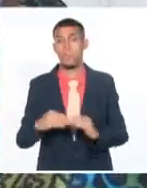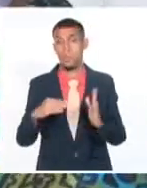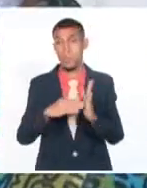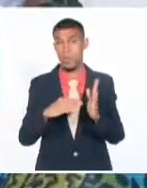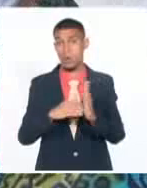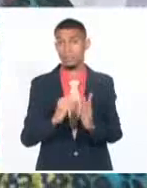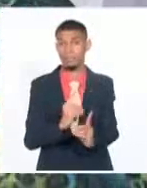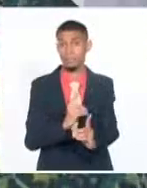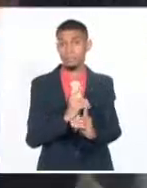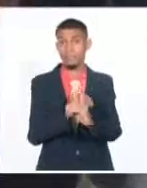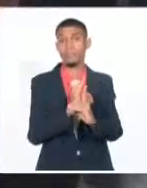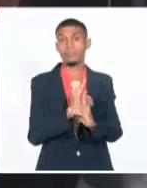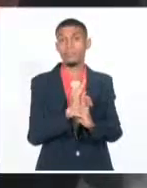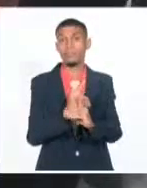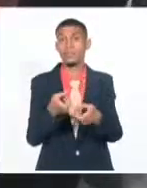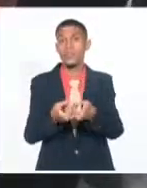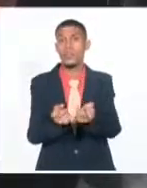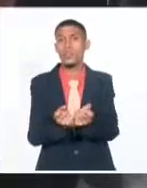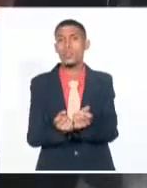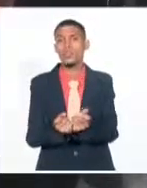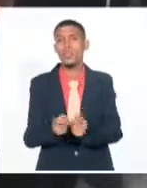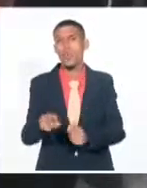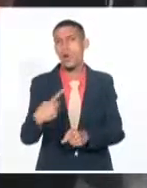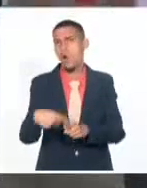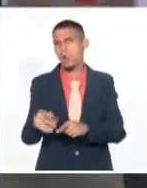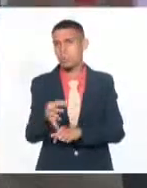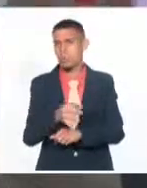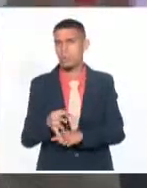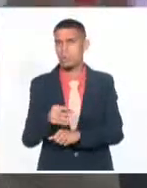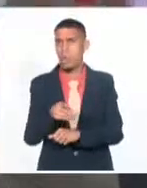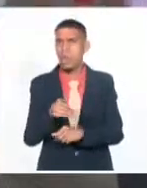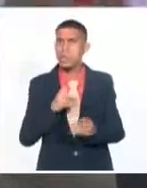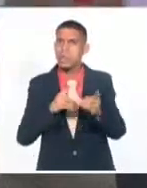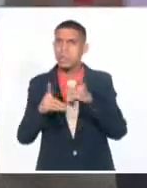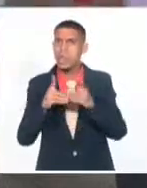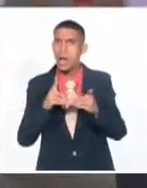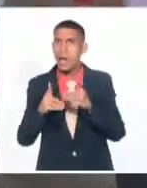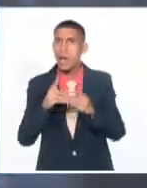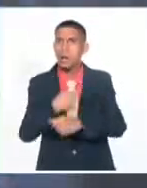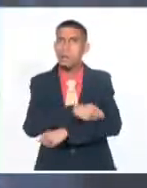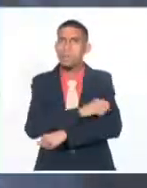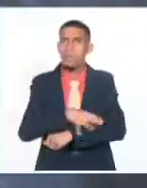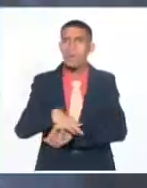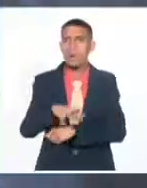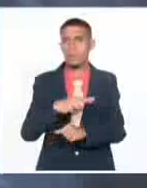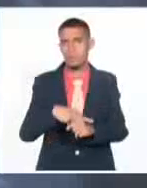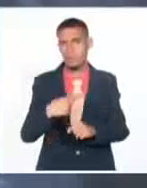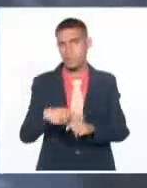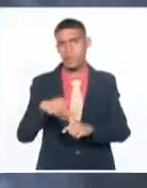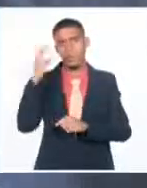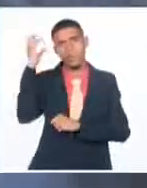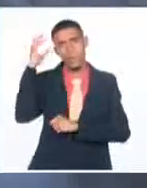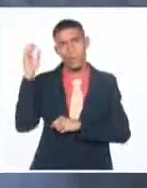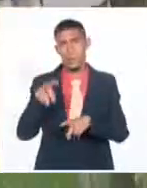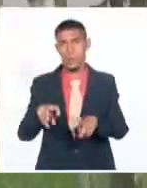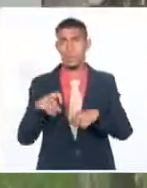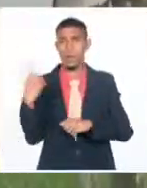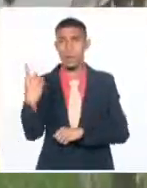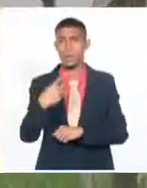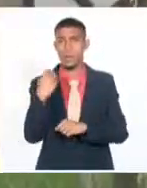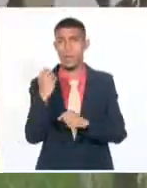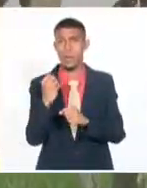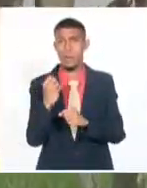se trasladó al Consejo Popular de Retrete. Ameno diálogo con los pobladores sostuvieron los representantes gubernamentales, donde las mayores